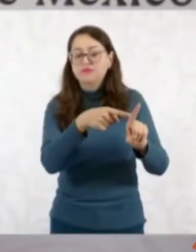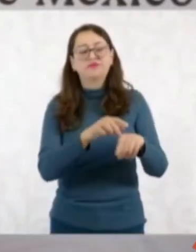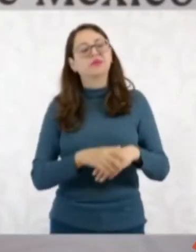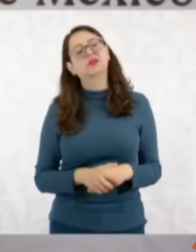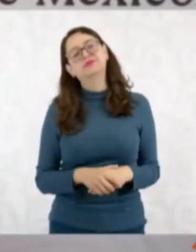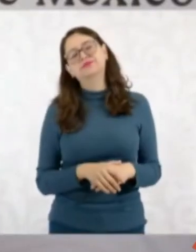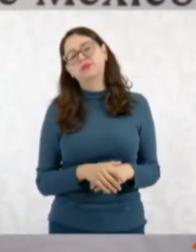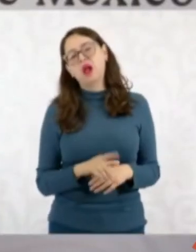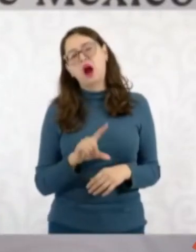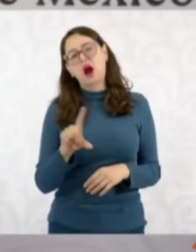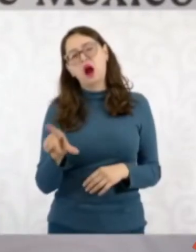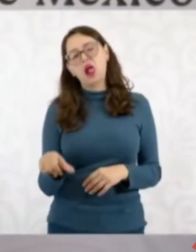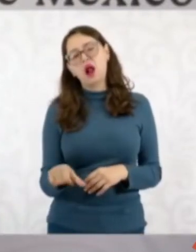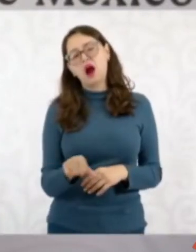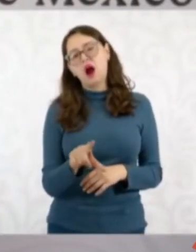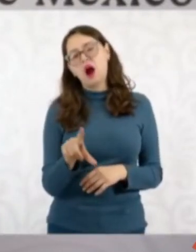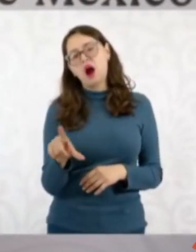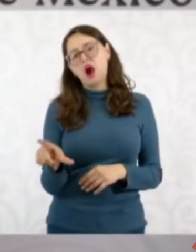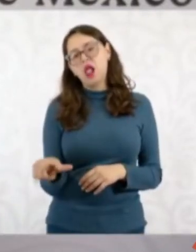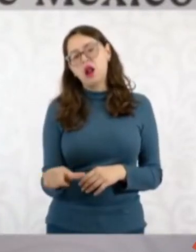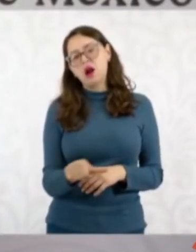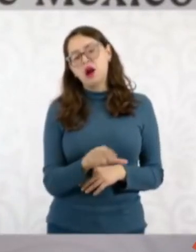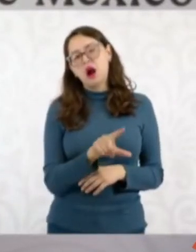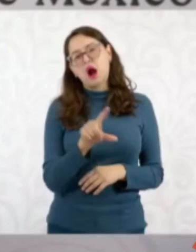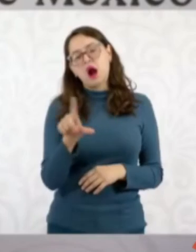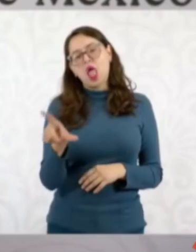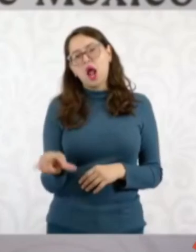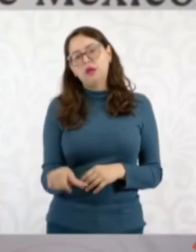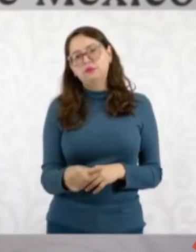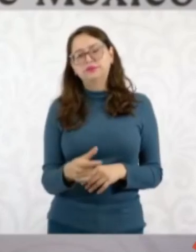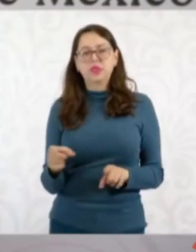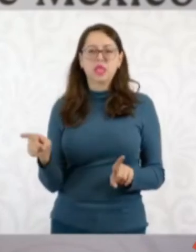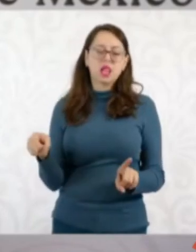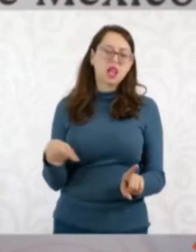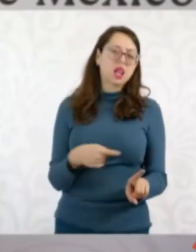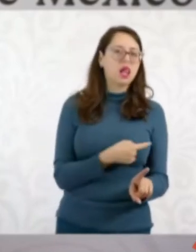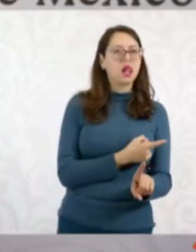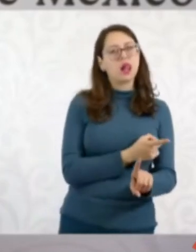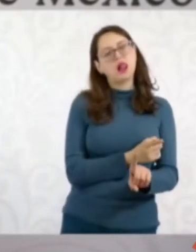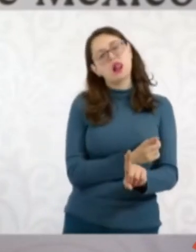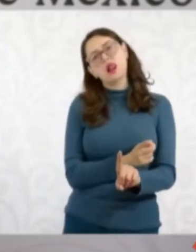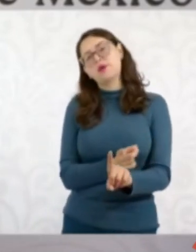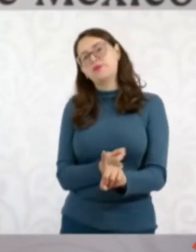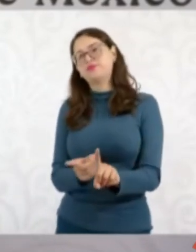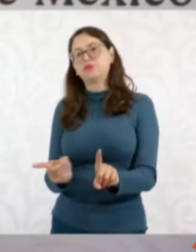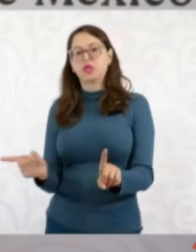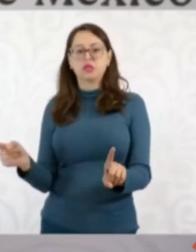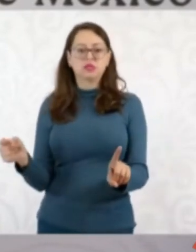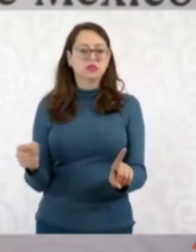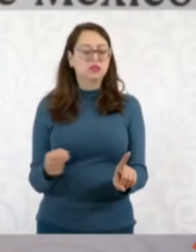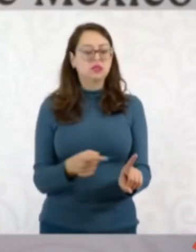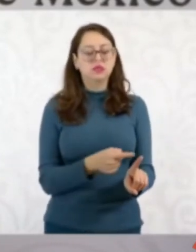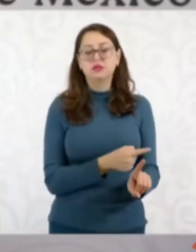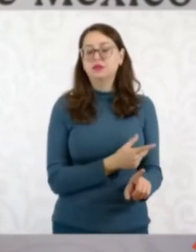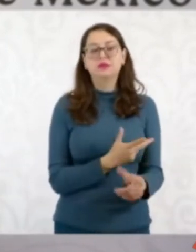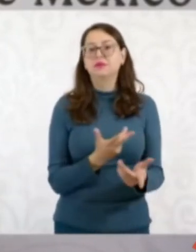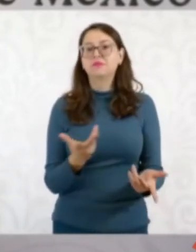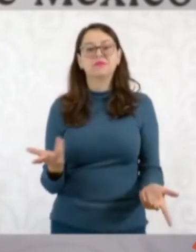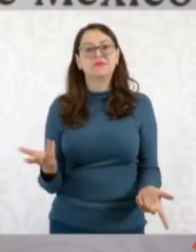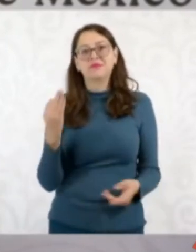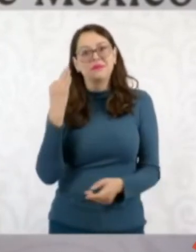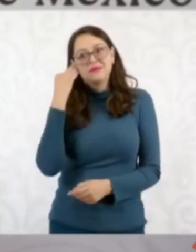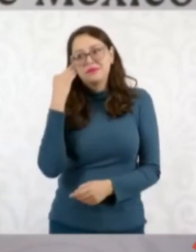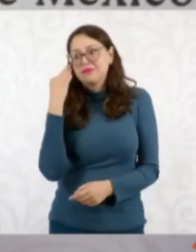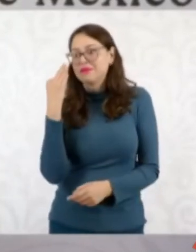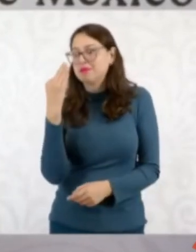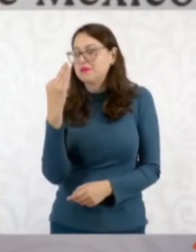tardan mucho en reconocer la exposición de los familiares respecto a la violencia